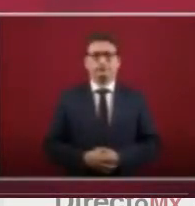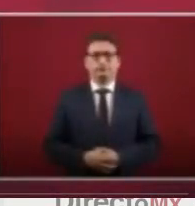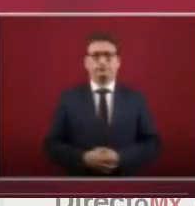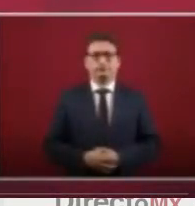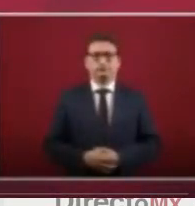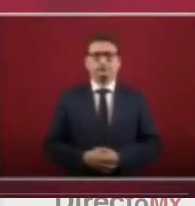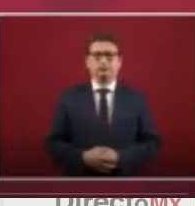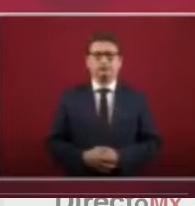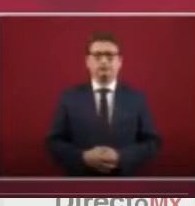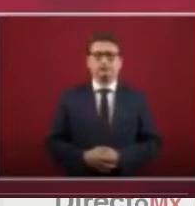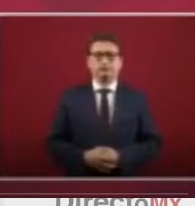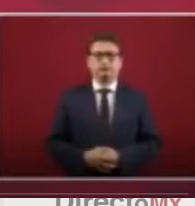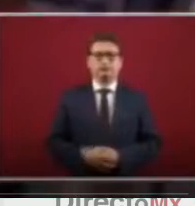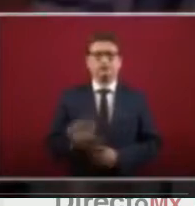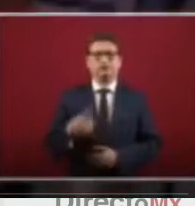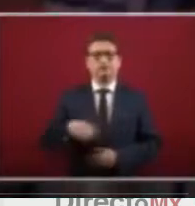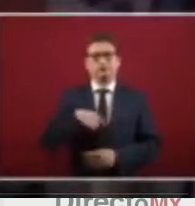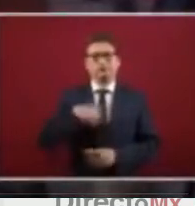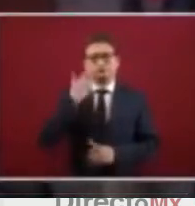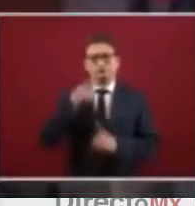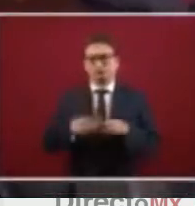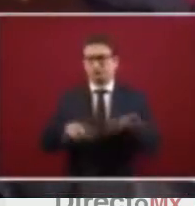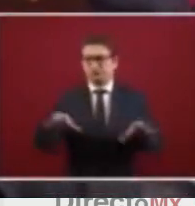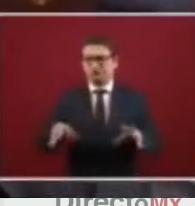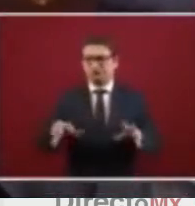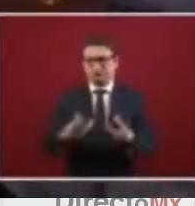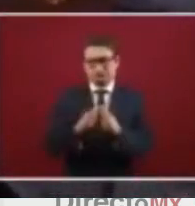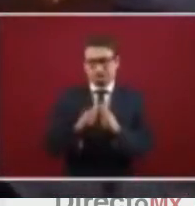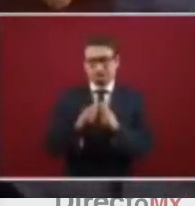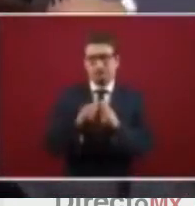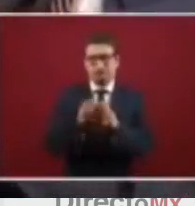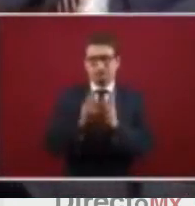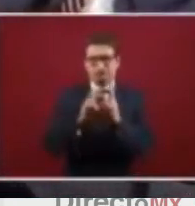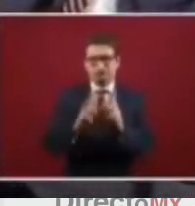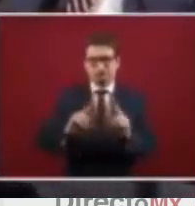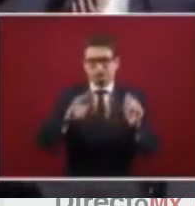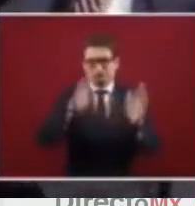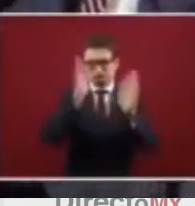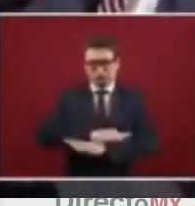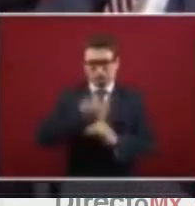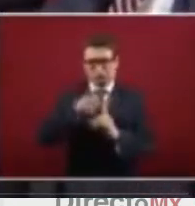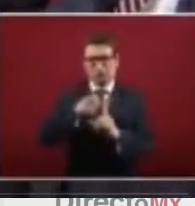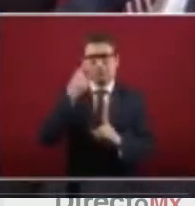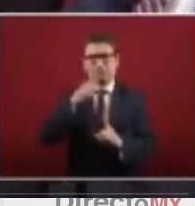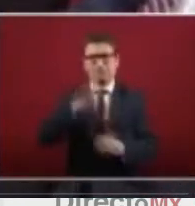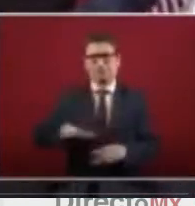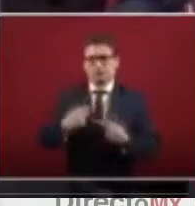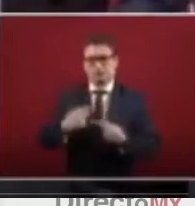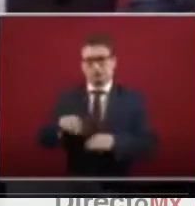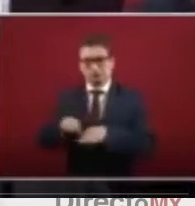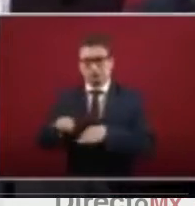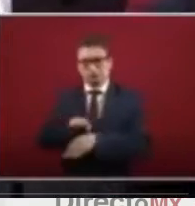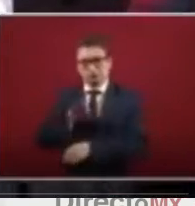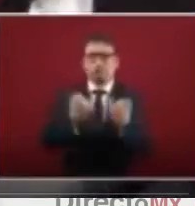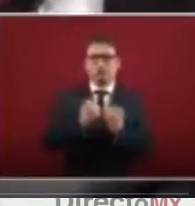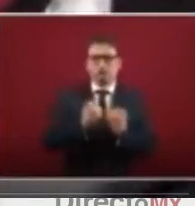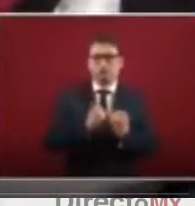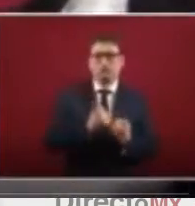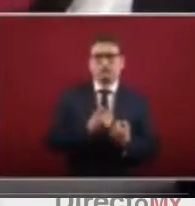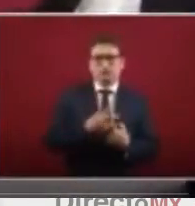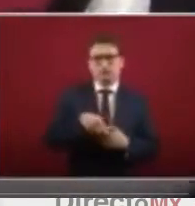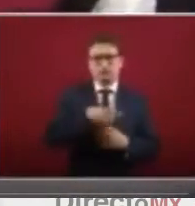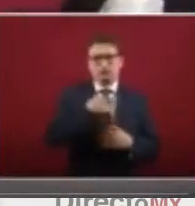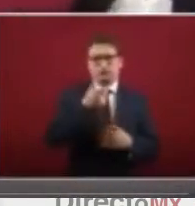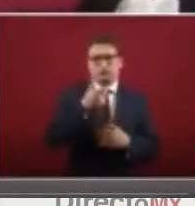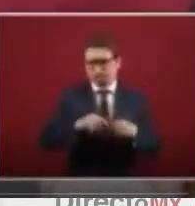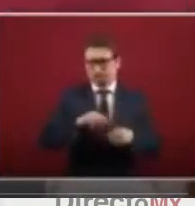de conciliar a las partes por el bien de los trabajadores y por el bien de la